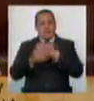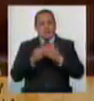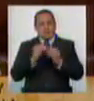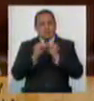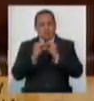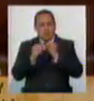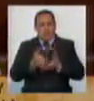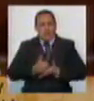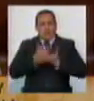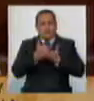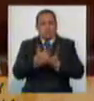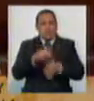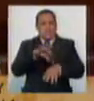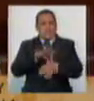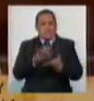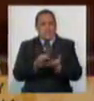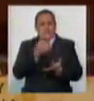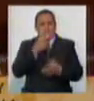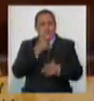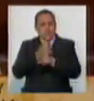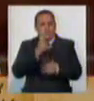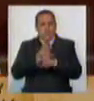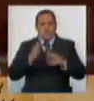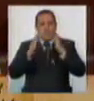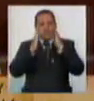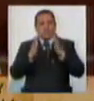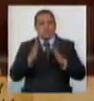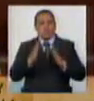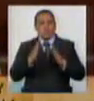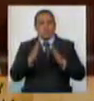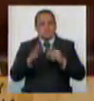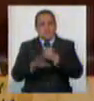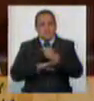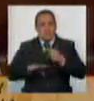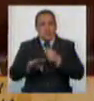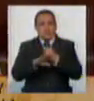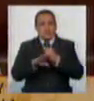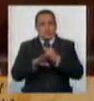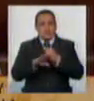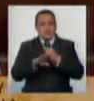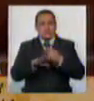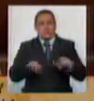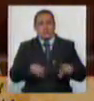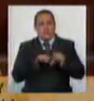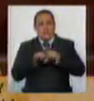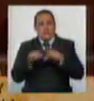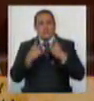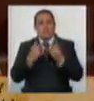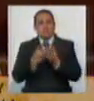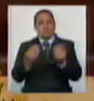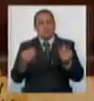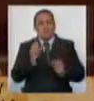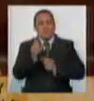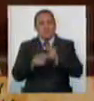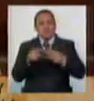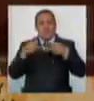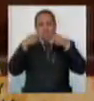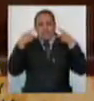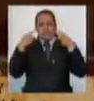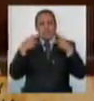despistajes, medicina preventiva y atenciones en primaria, atenciones primarias a las poblaciones de la